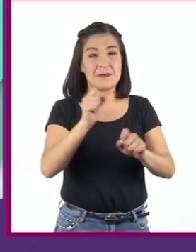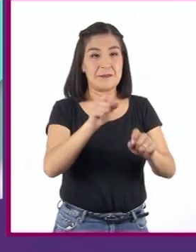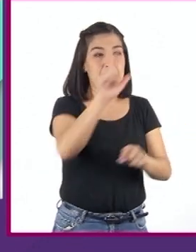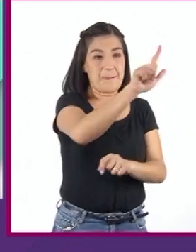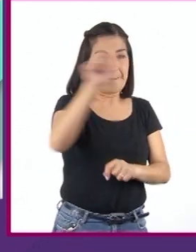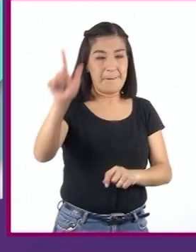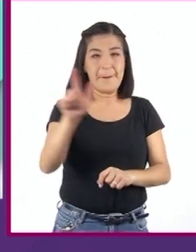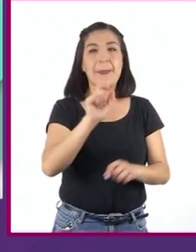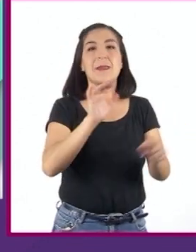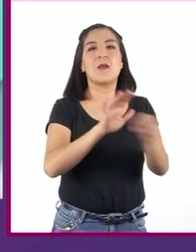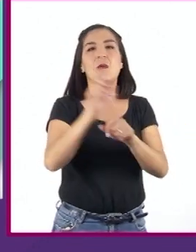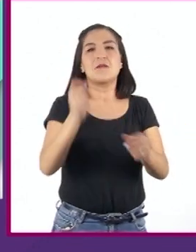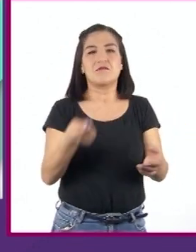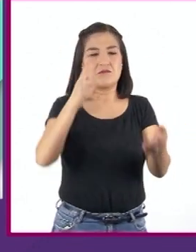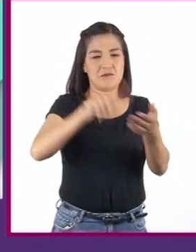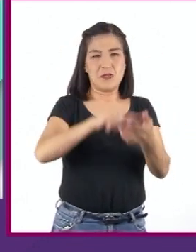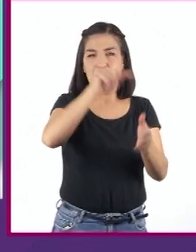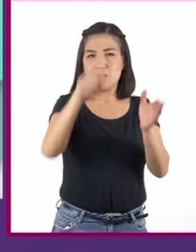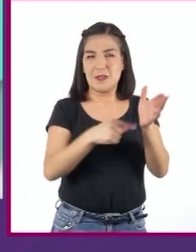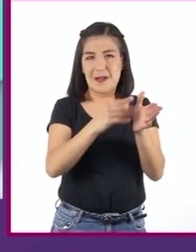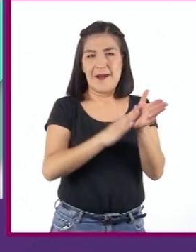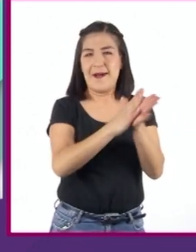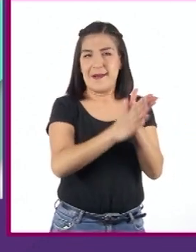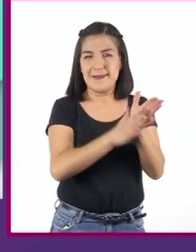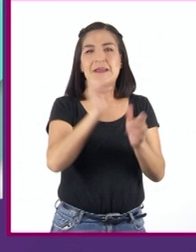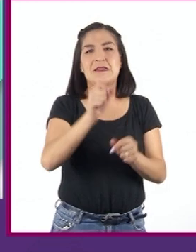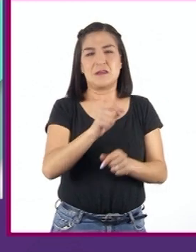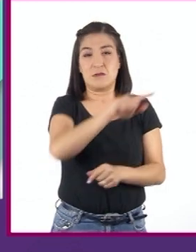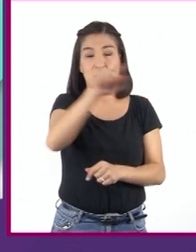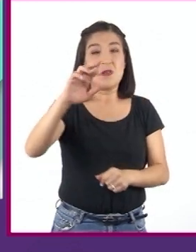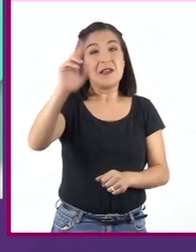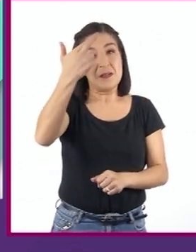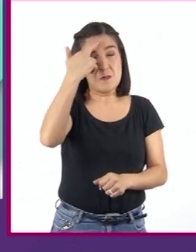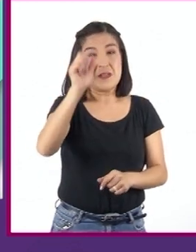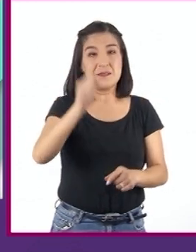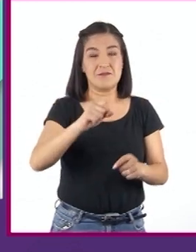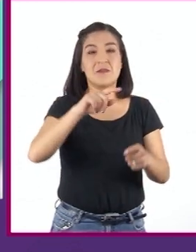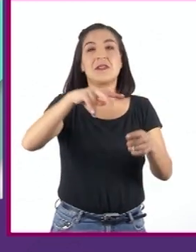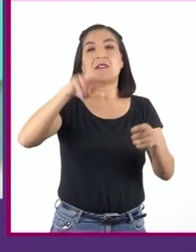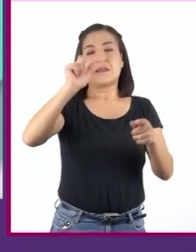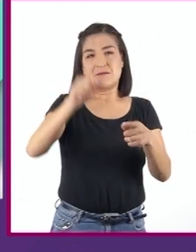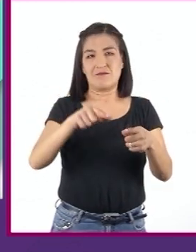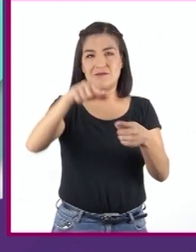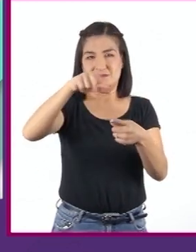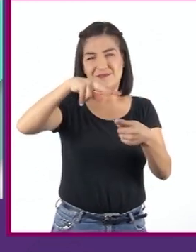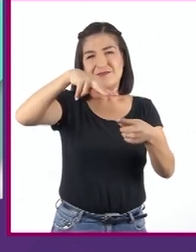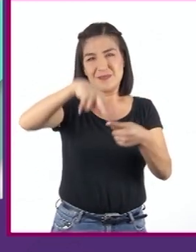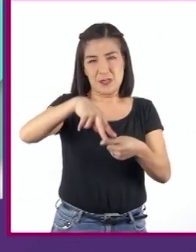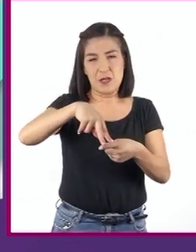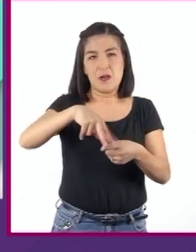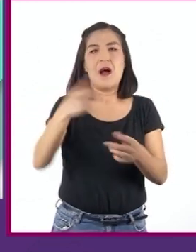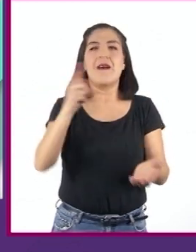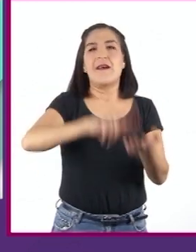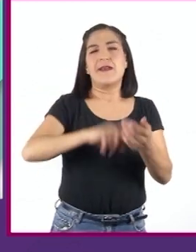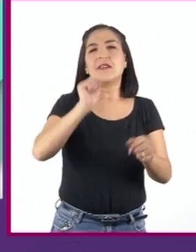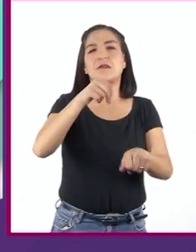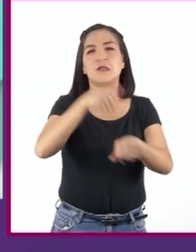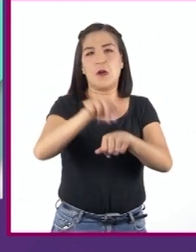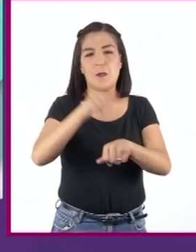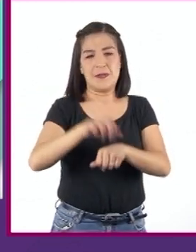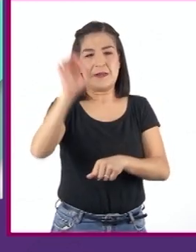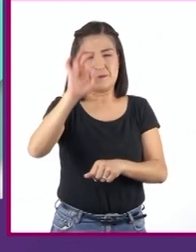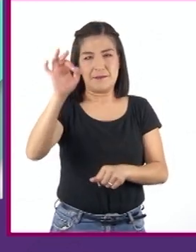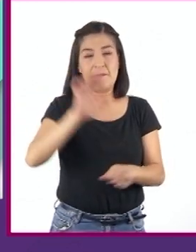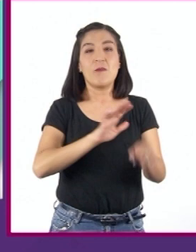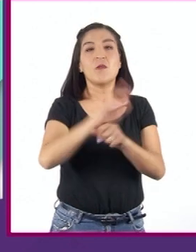al cuadrado de la hipotenusa. Recuerden que un triángulo rectángulo tiene un ángulo recto de 90 grados. A